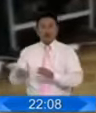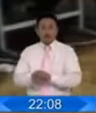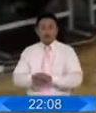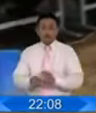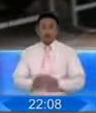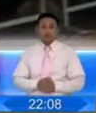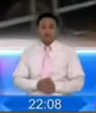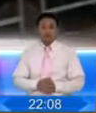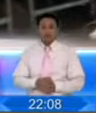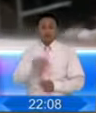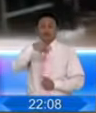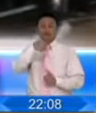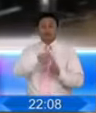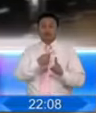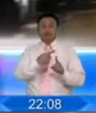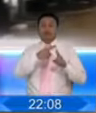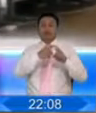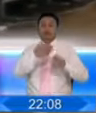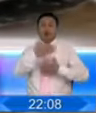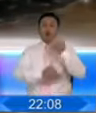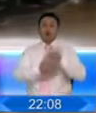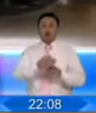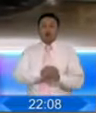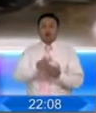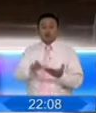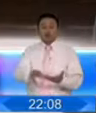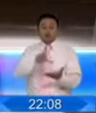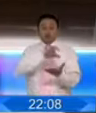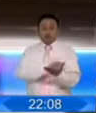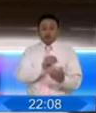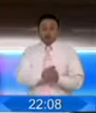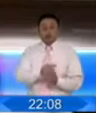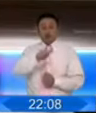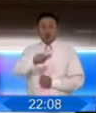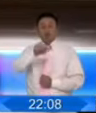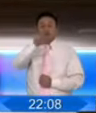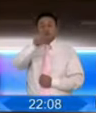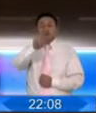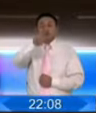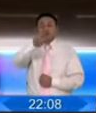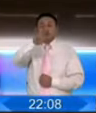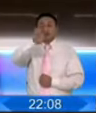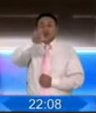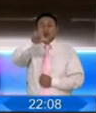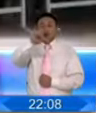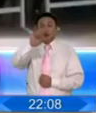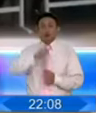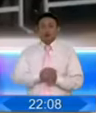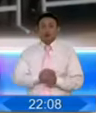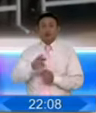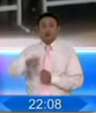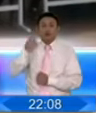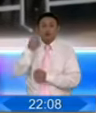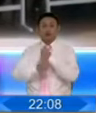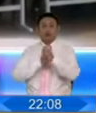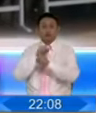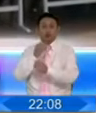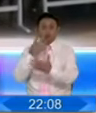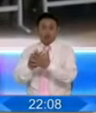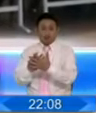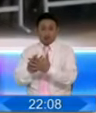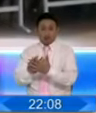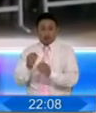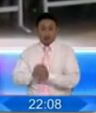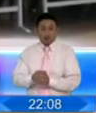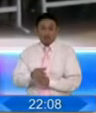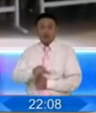Fue a inicios de este mes que el ex juez de Pastaza, Aurelio Quito, fue sentenciado a un año de prisión como autor del delito de cohecho por haber